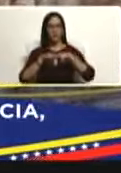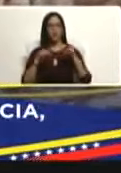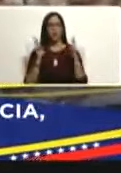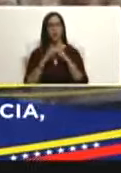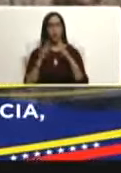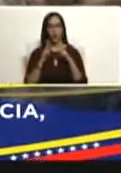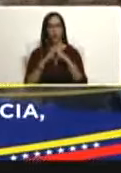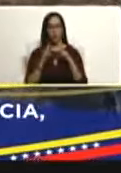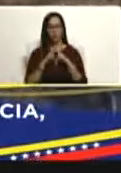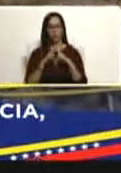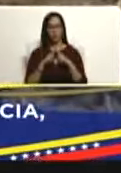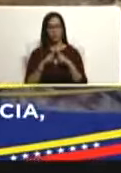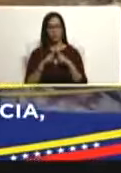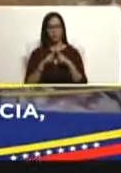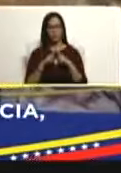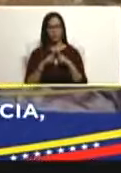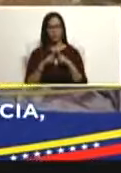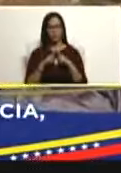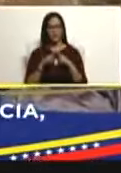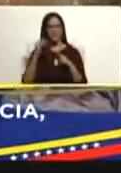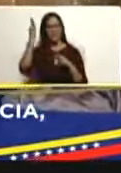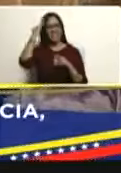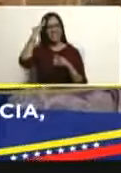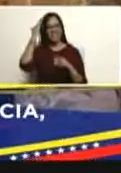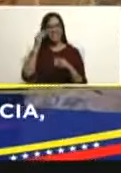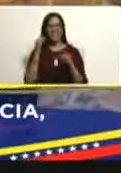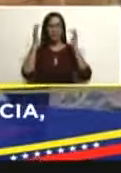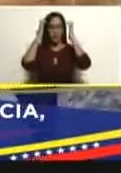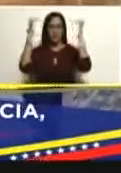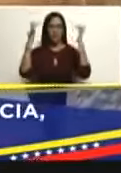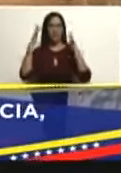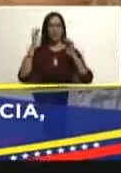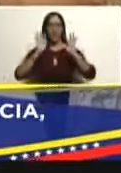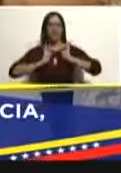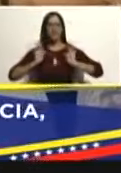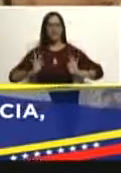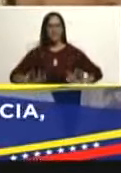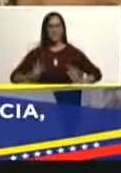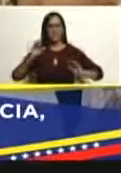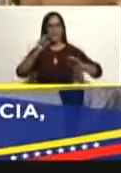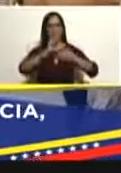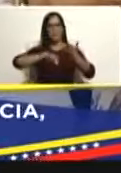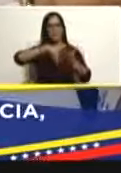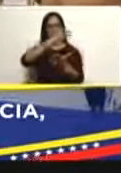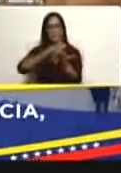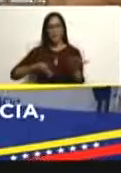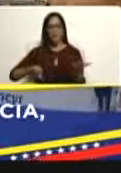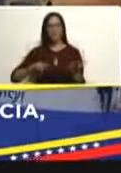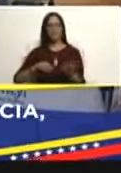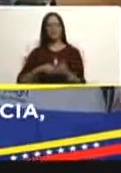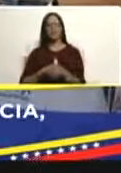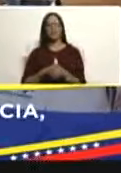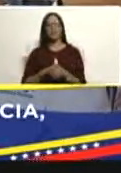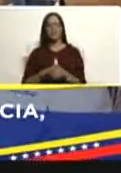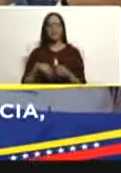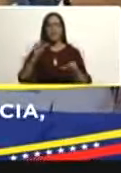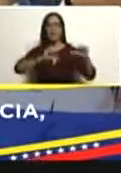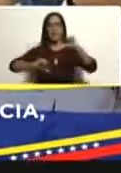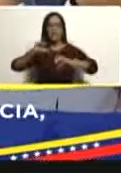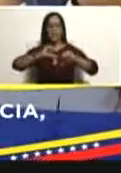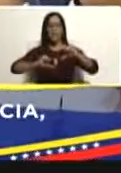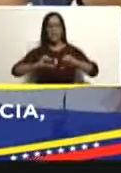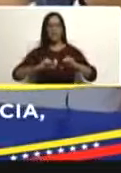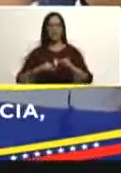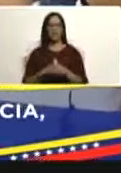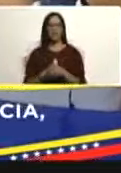conozco. Y sé que son genios en la física, en la matemática, en la química, en la biología, en la robótica.